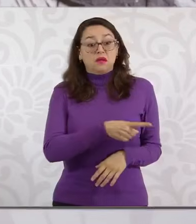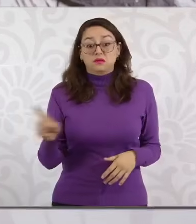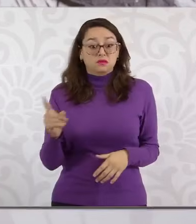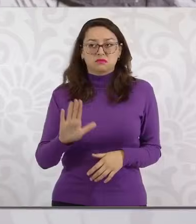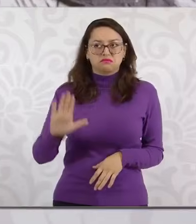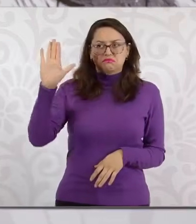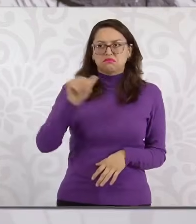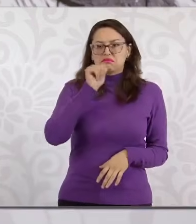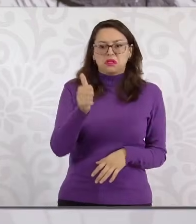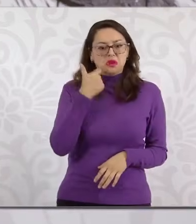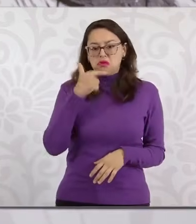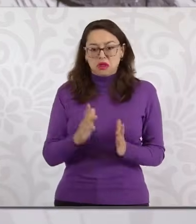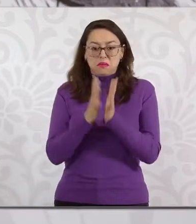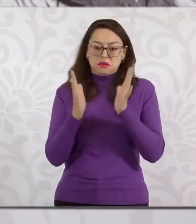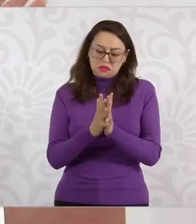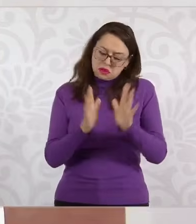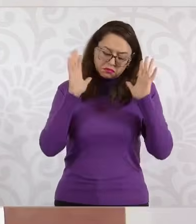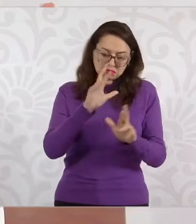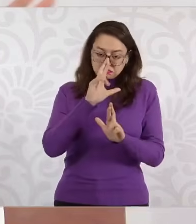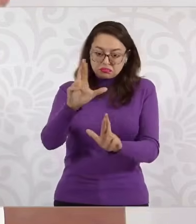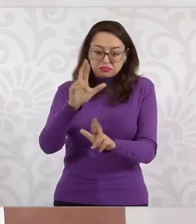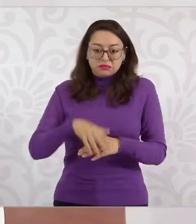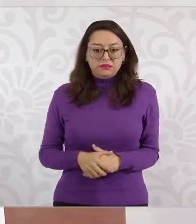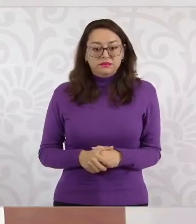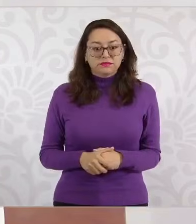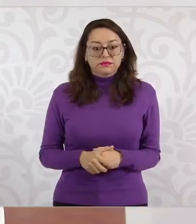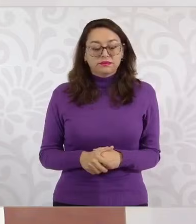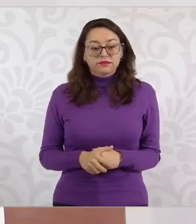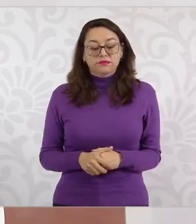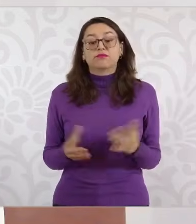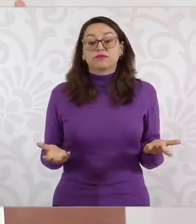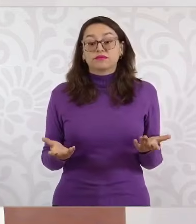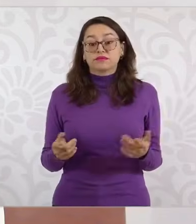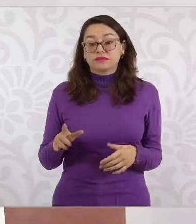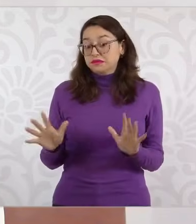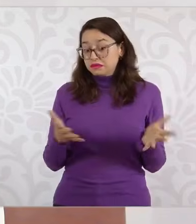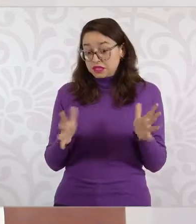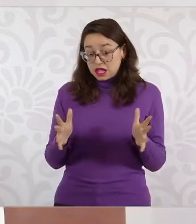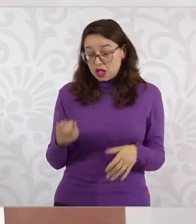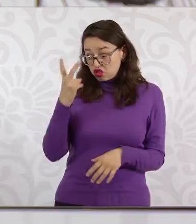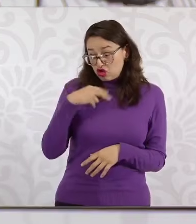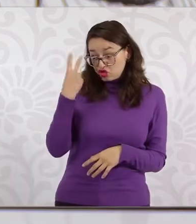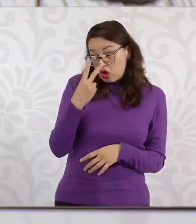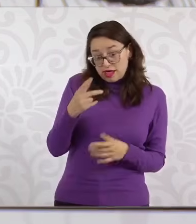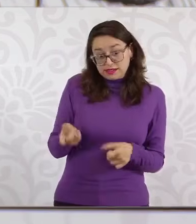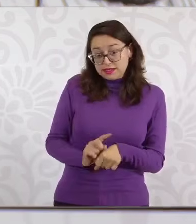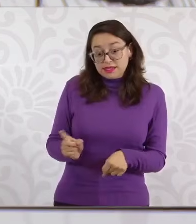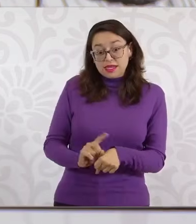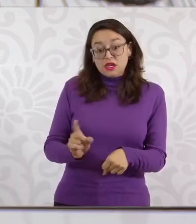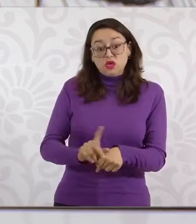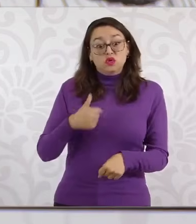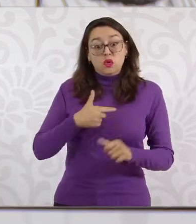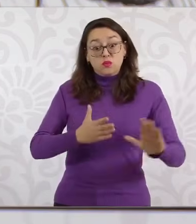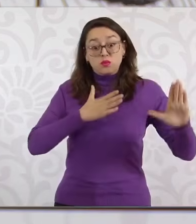participar también, y todo está enmarcado pues en 2 horas más o menos que le dedicamos a la mañanera. Yo me prometí